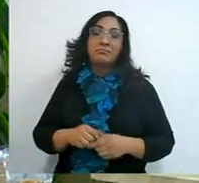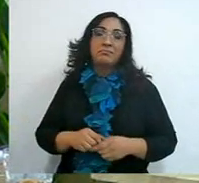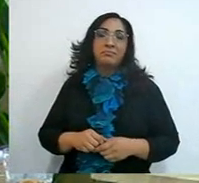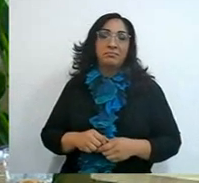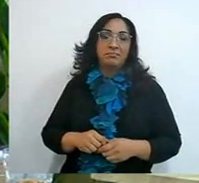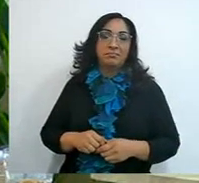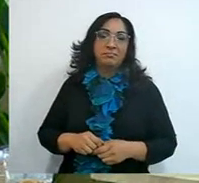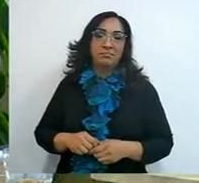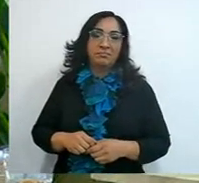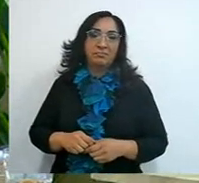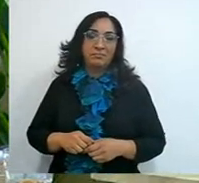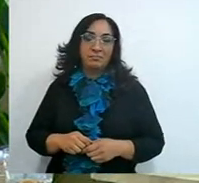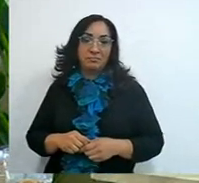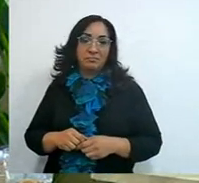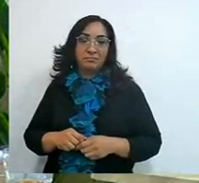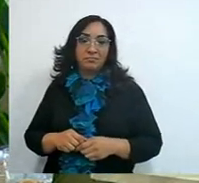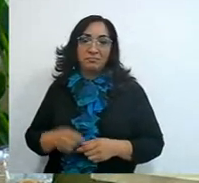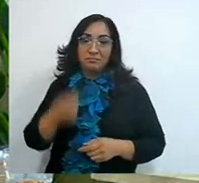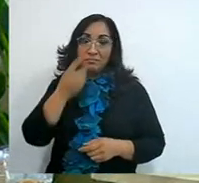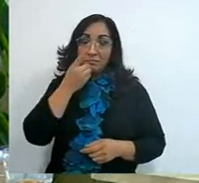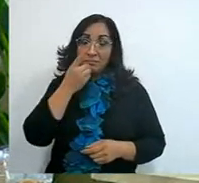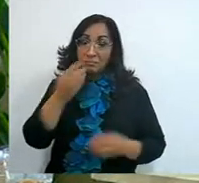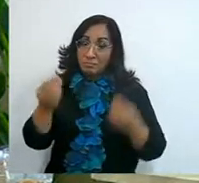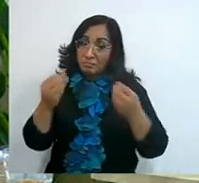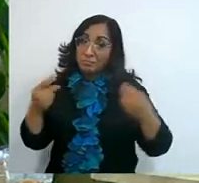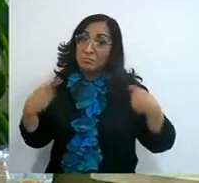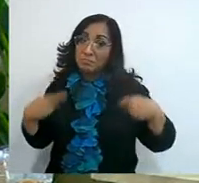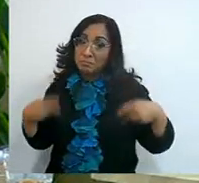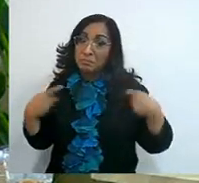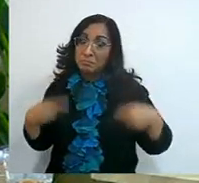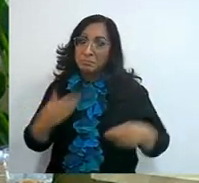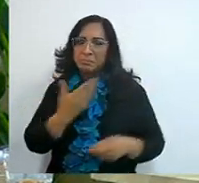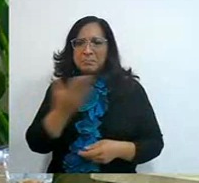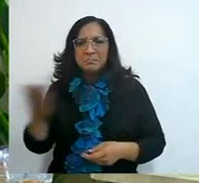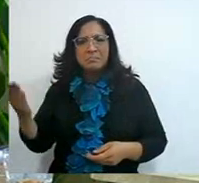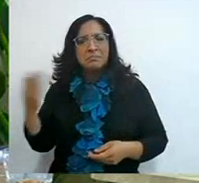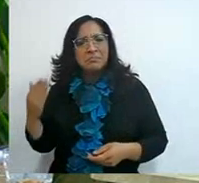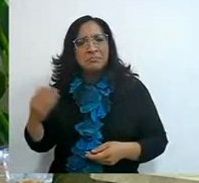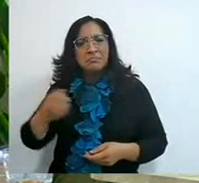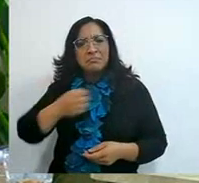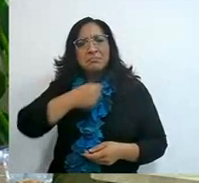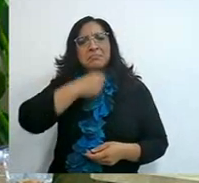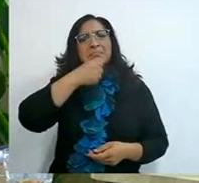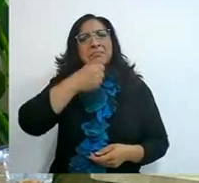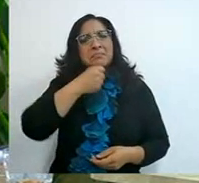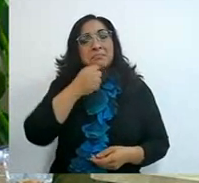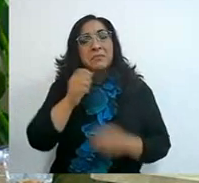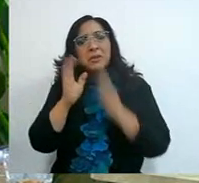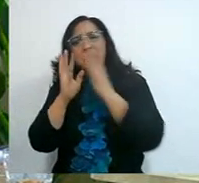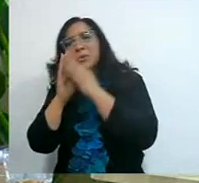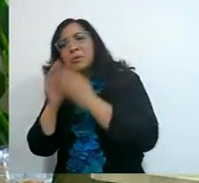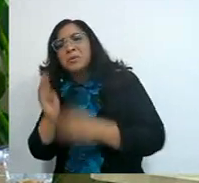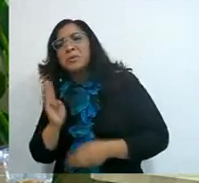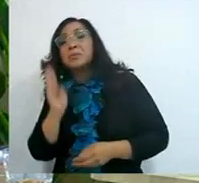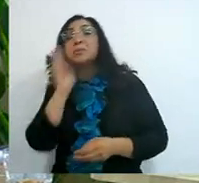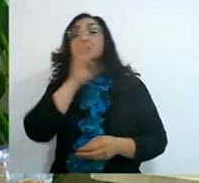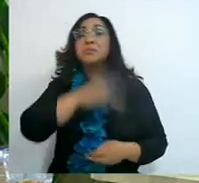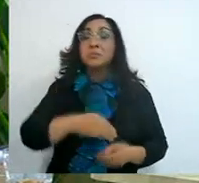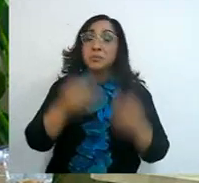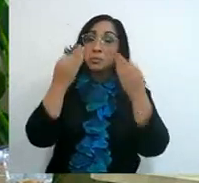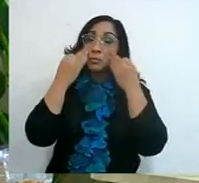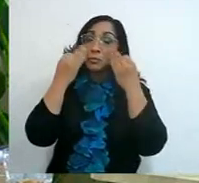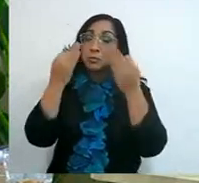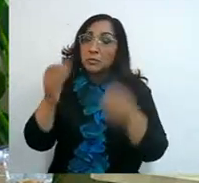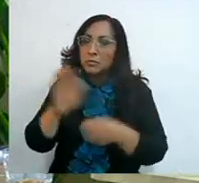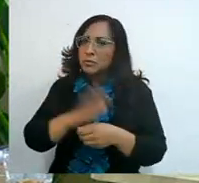perversa, le dijo a mucha gente, ese rumor, ese falso testimonio,